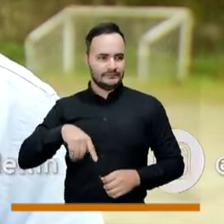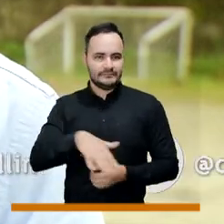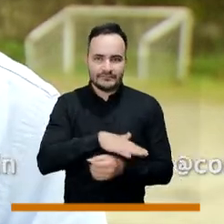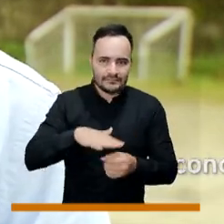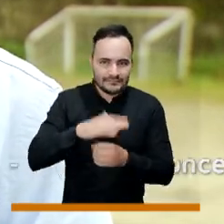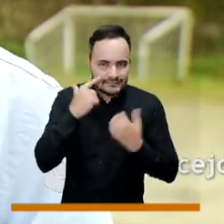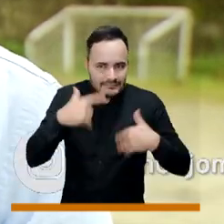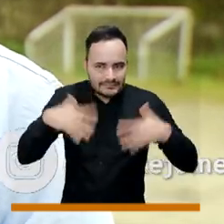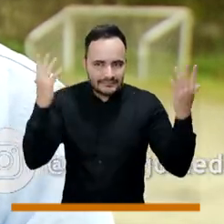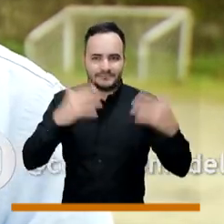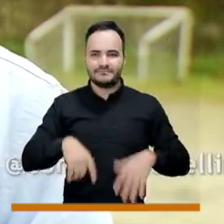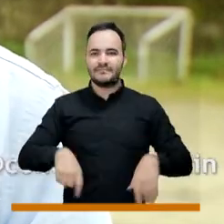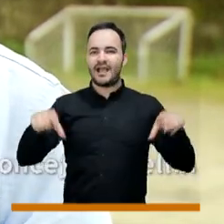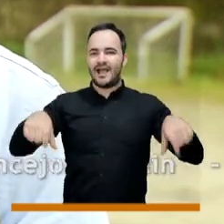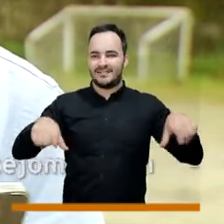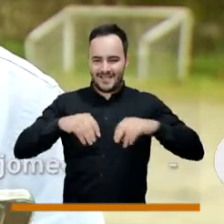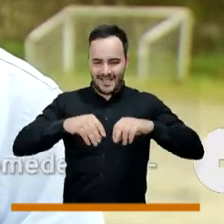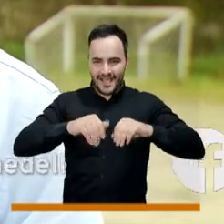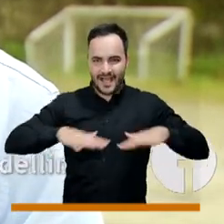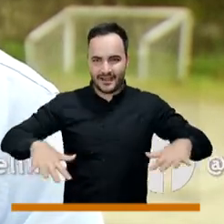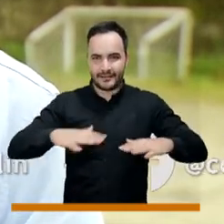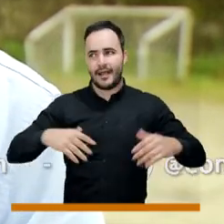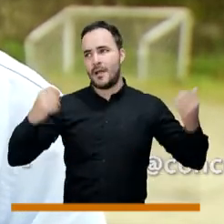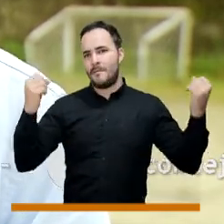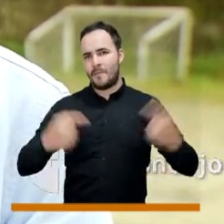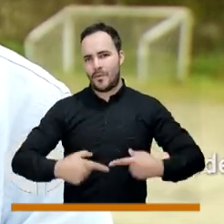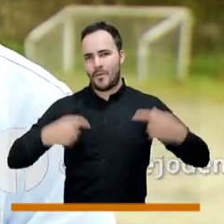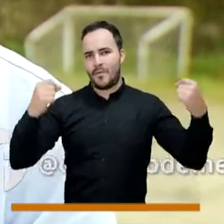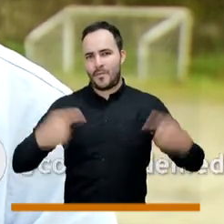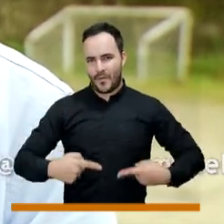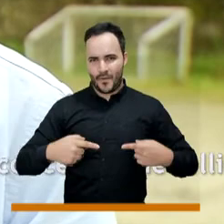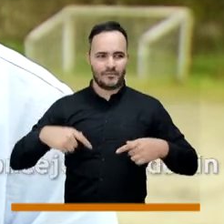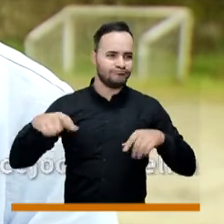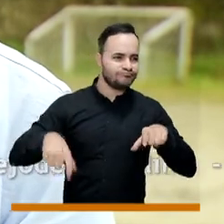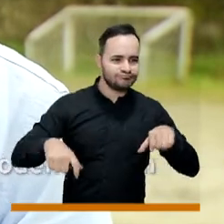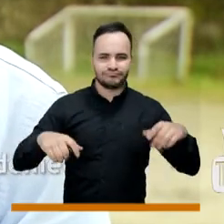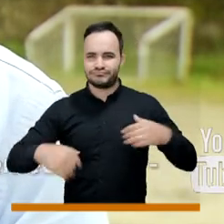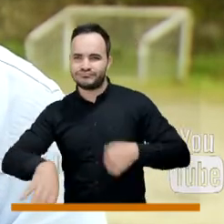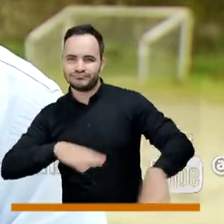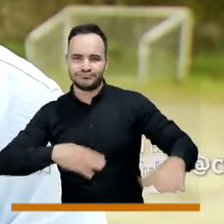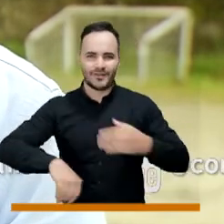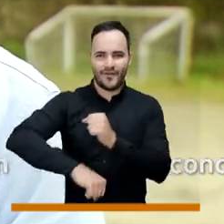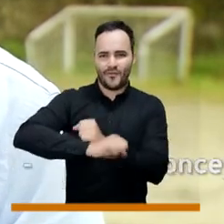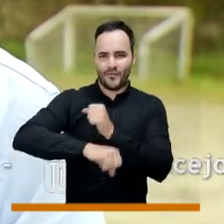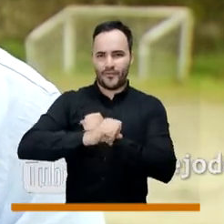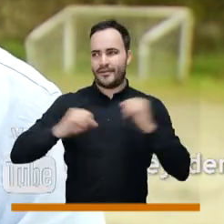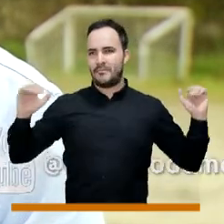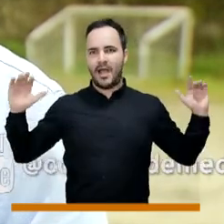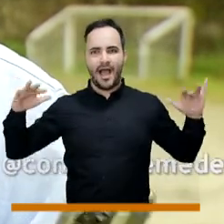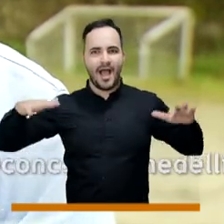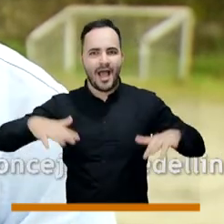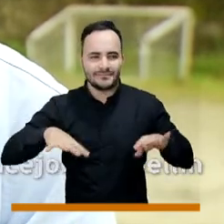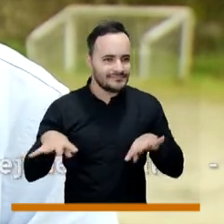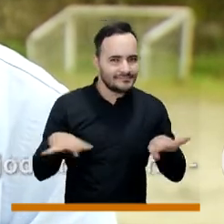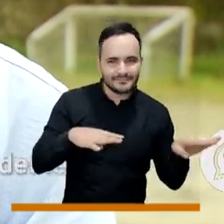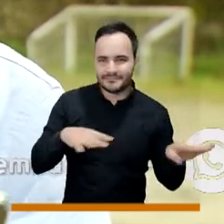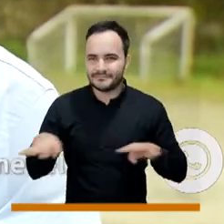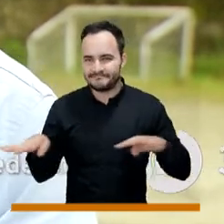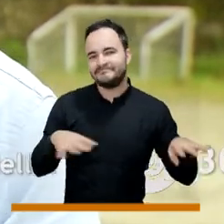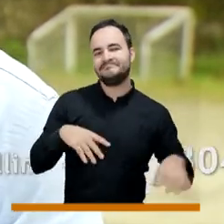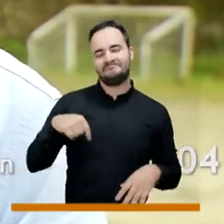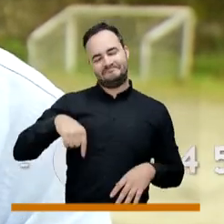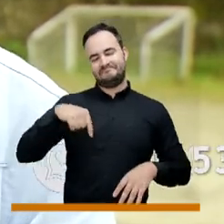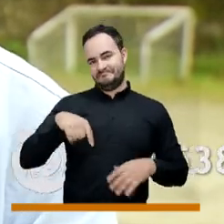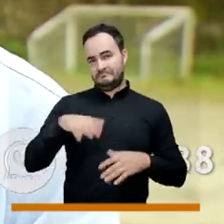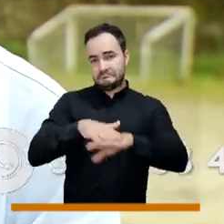más icónicos de la Comuna 9, aquí en Cauces de Oriente, la cancha de Arenilla que tantos campeonatos atrae